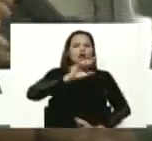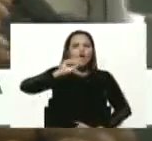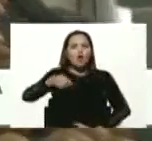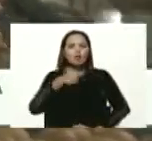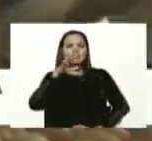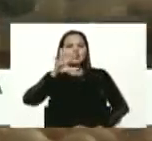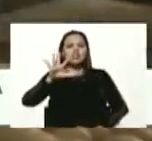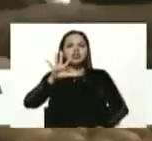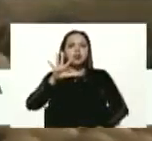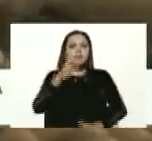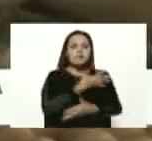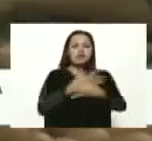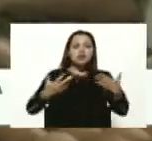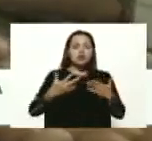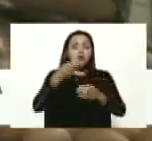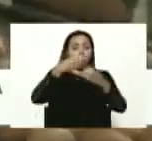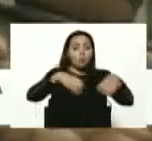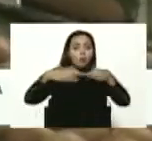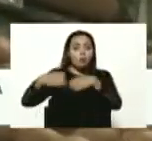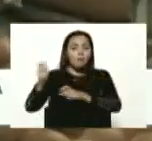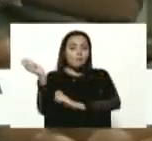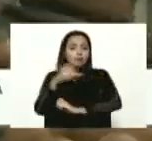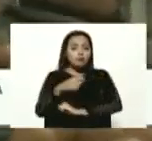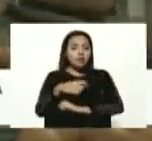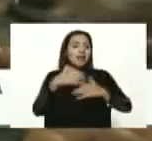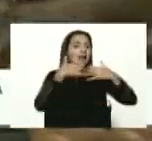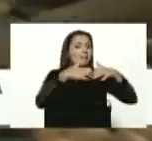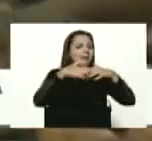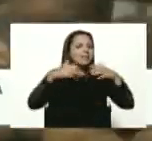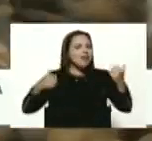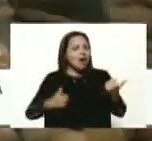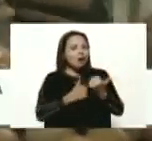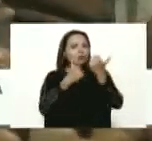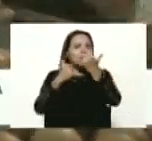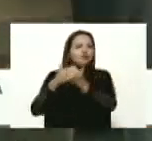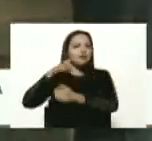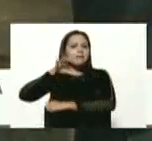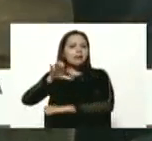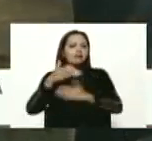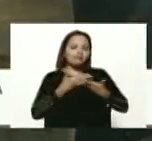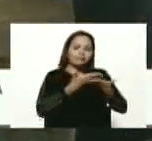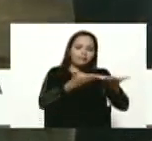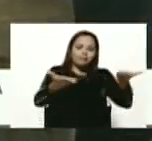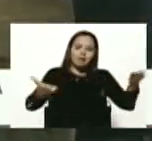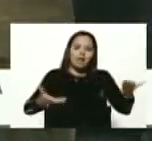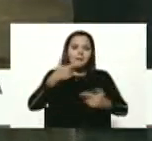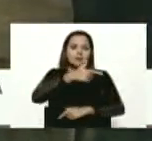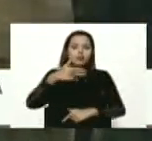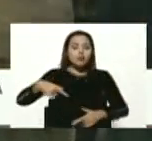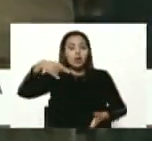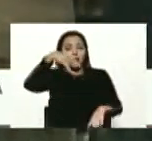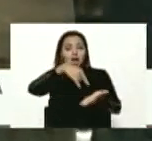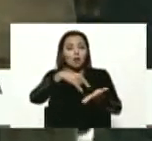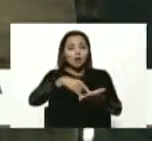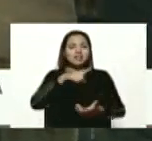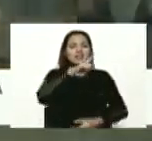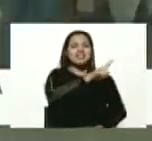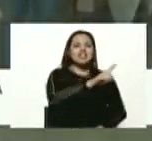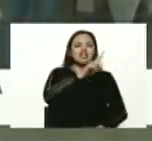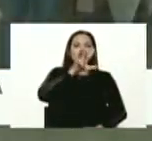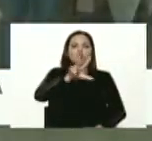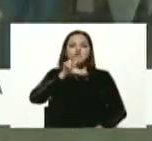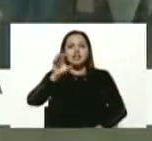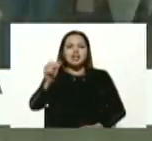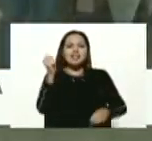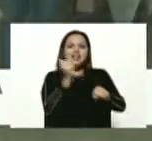huevos mensuales. Esta empresa que apuesta por el país le regala a los ciudadanos del estado Carabobo 130